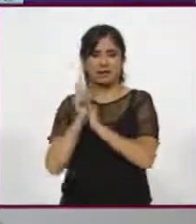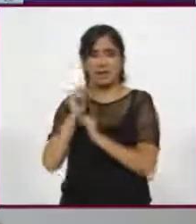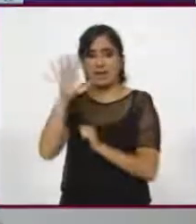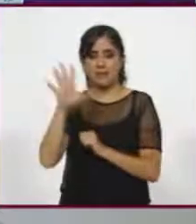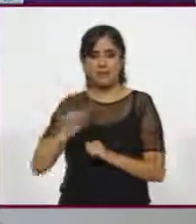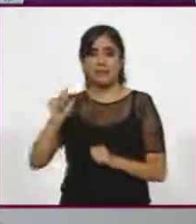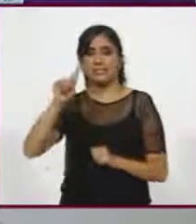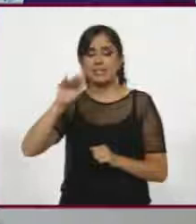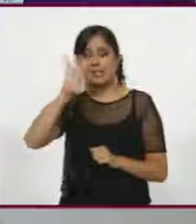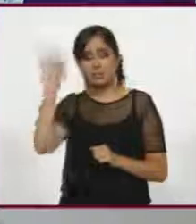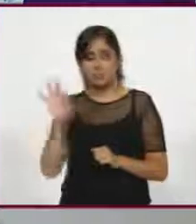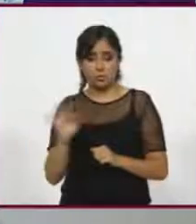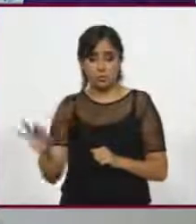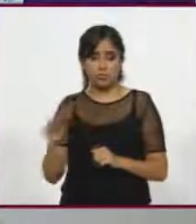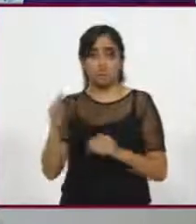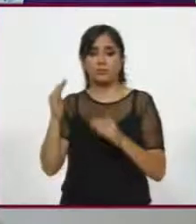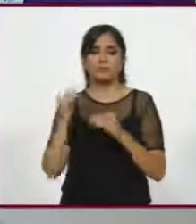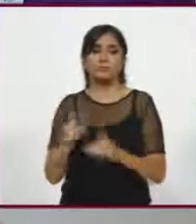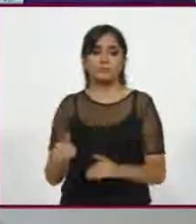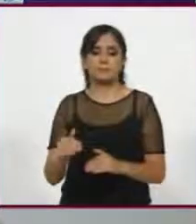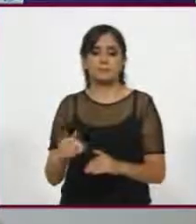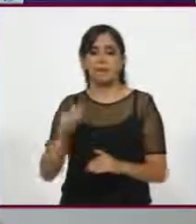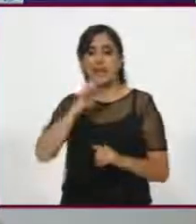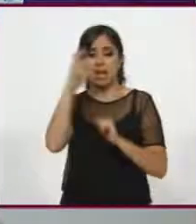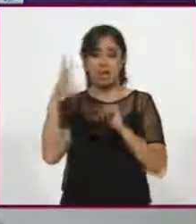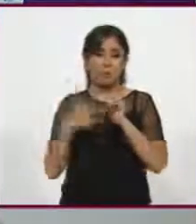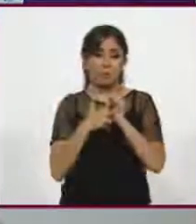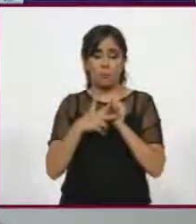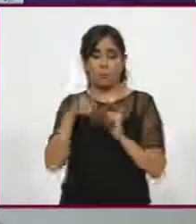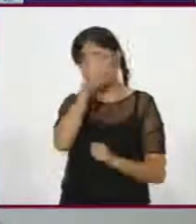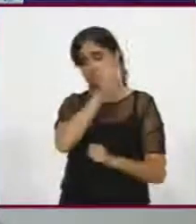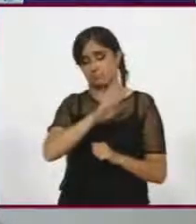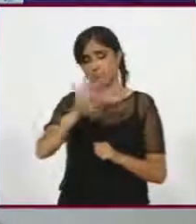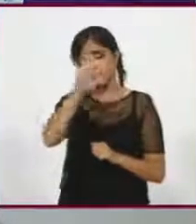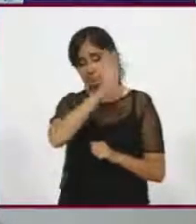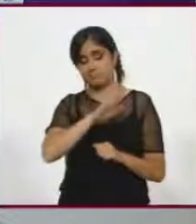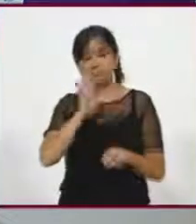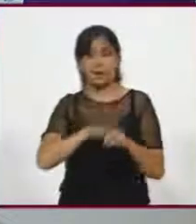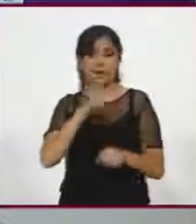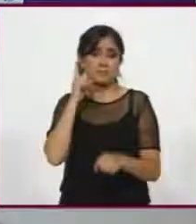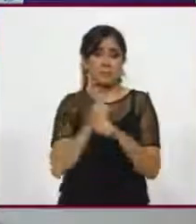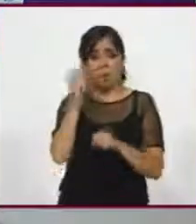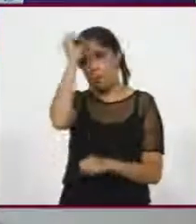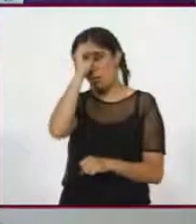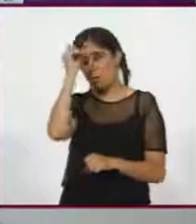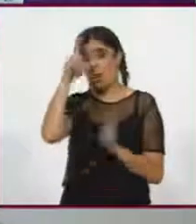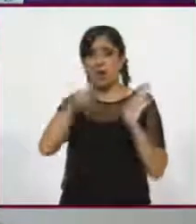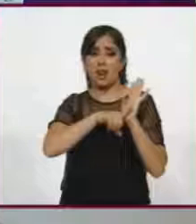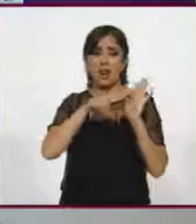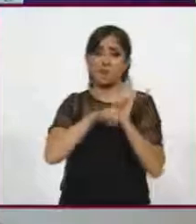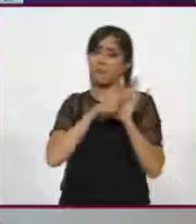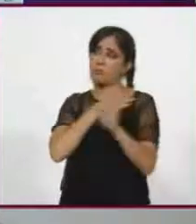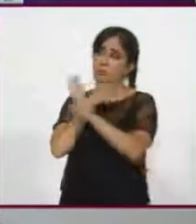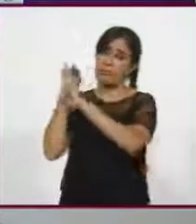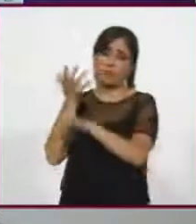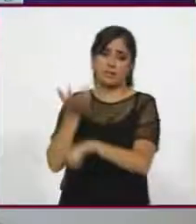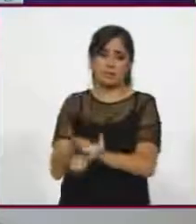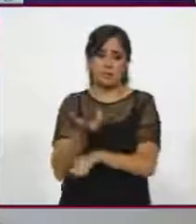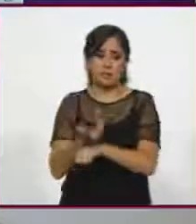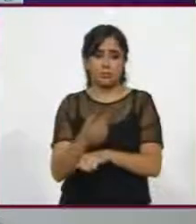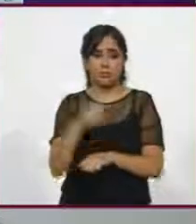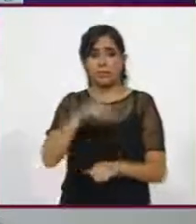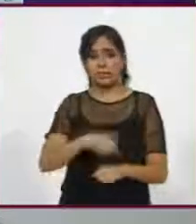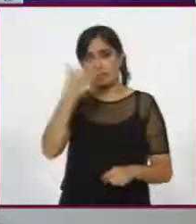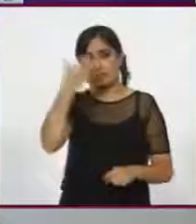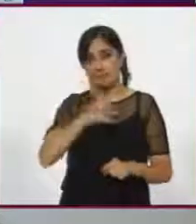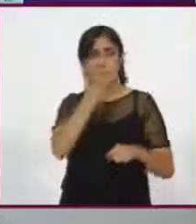70%, Nigeria 62%. Pero en Europa en particular las opiniones son bajas. Bueno, pero aquí pues nosotros somos los